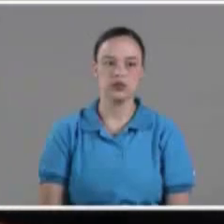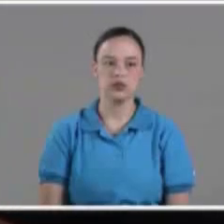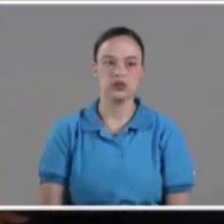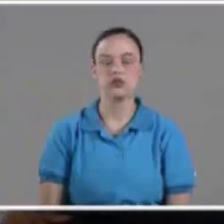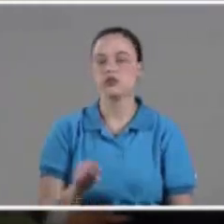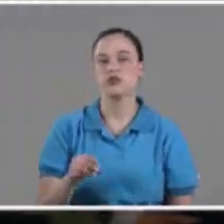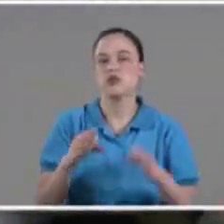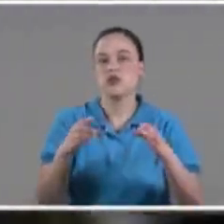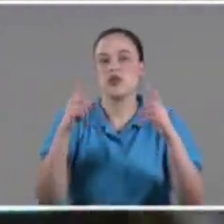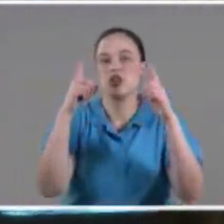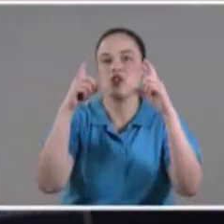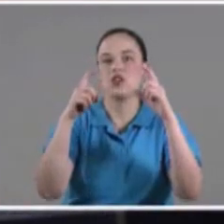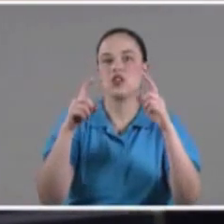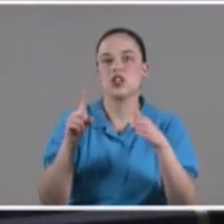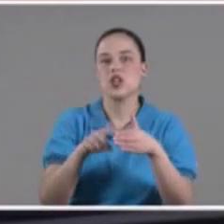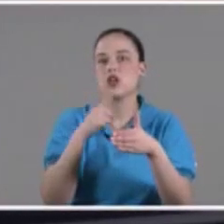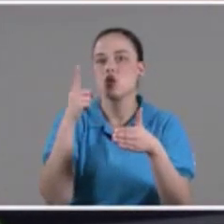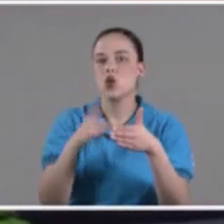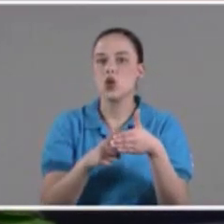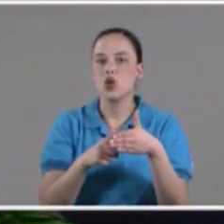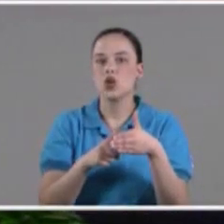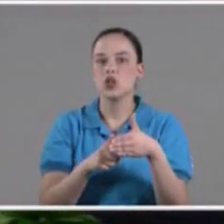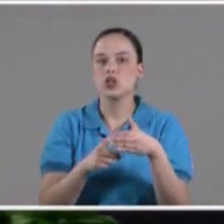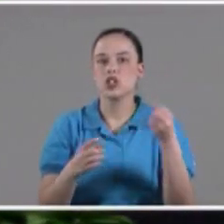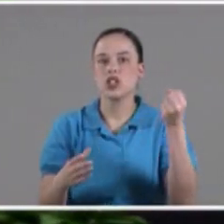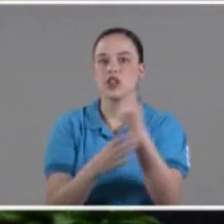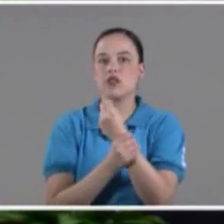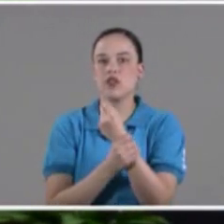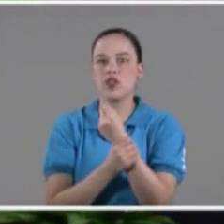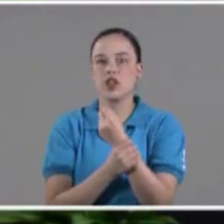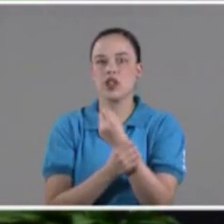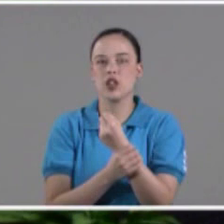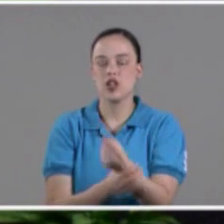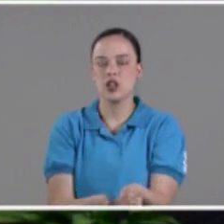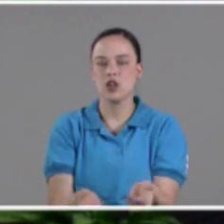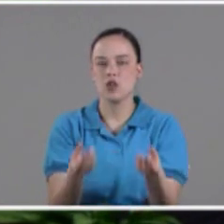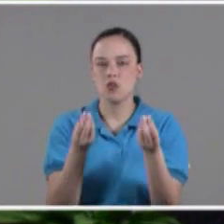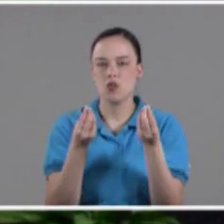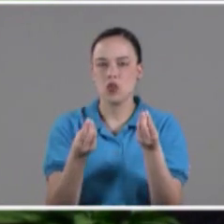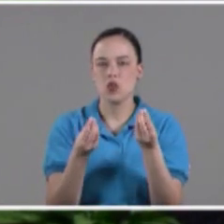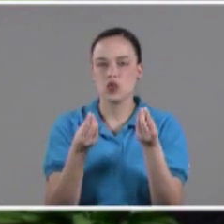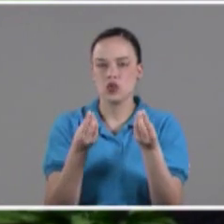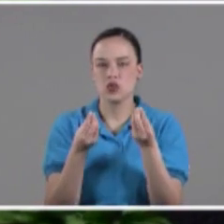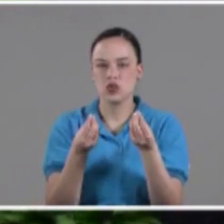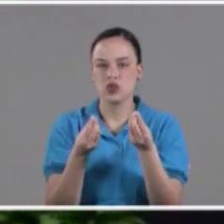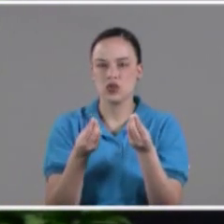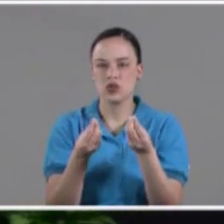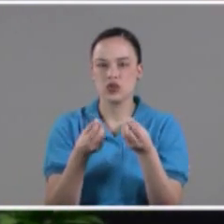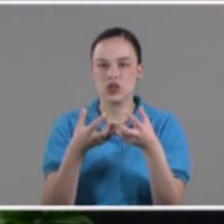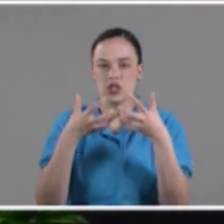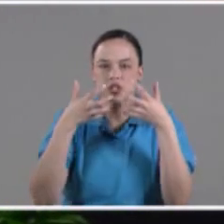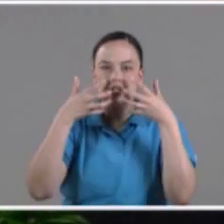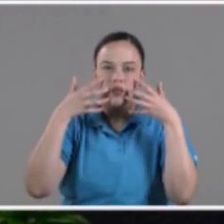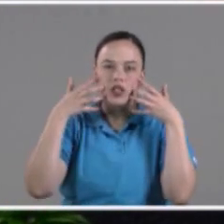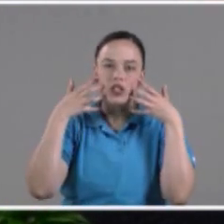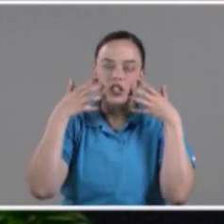no pone la foto de cuando sacrifican miles de animales